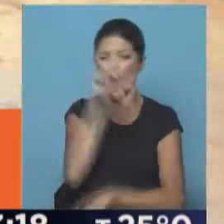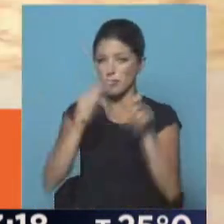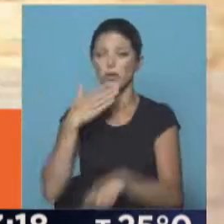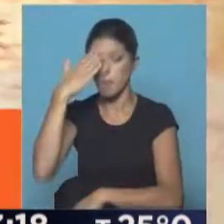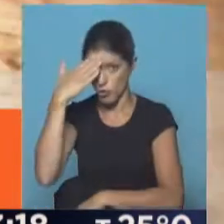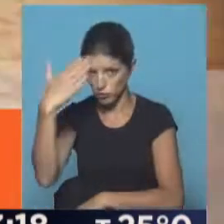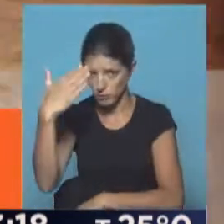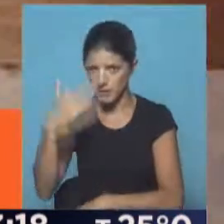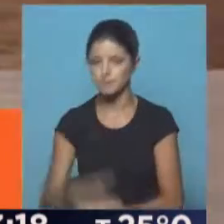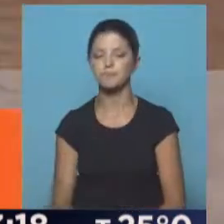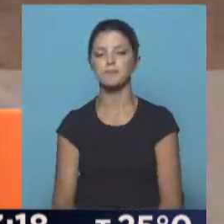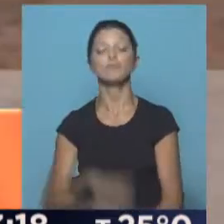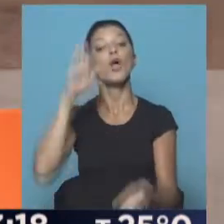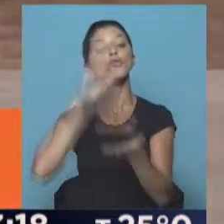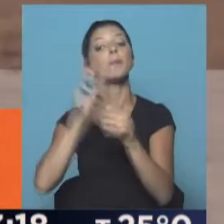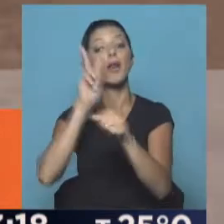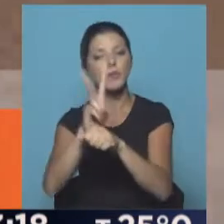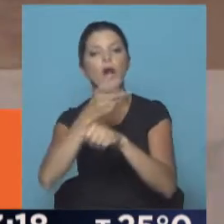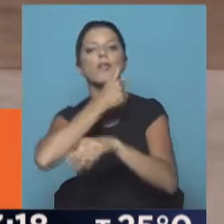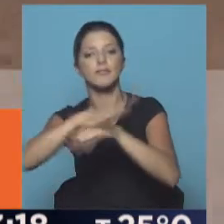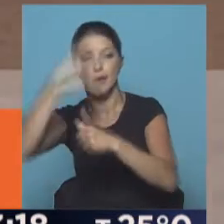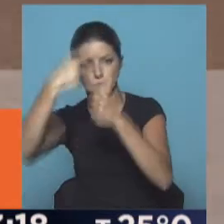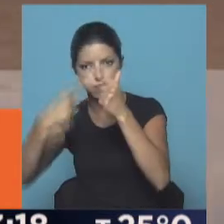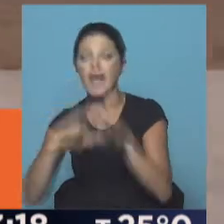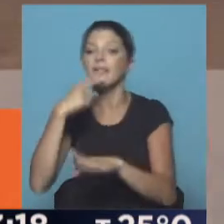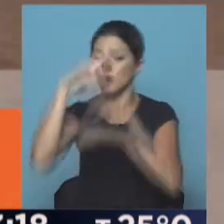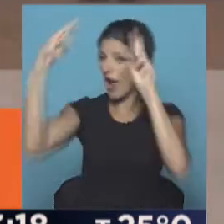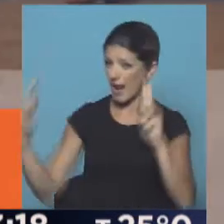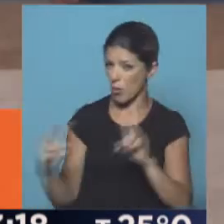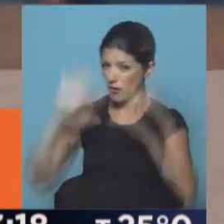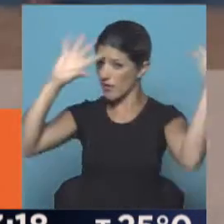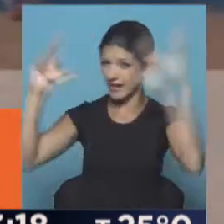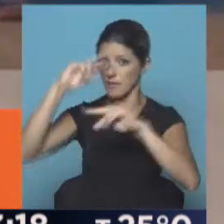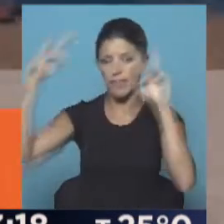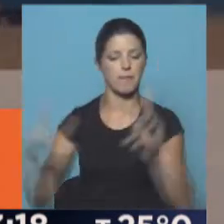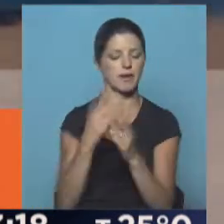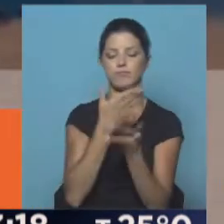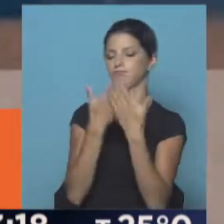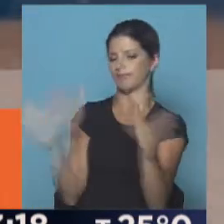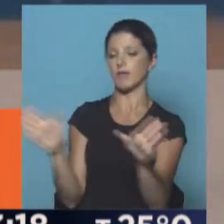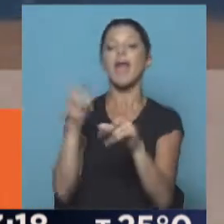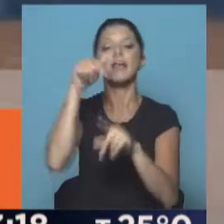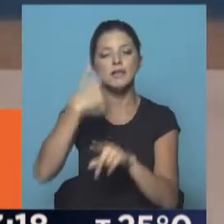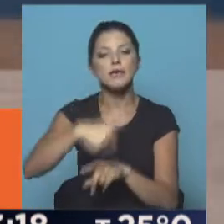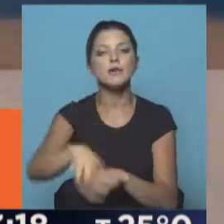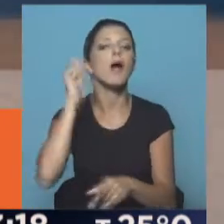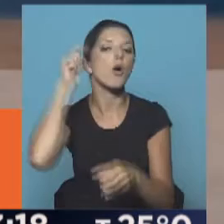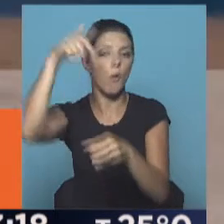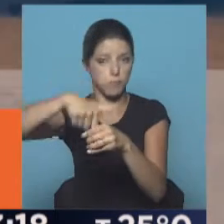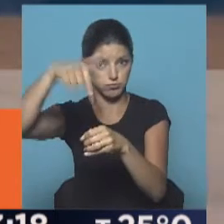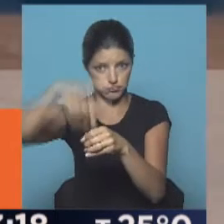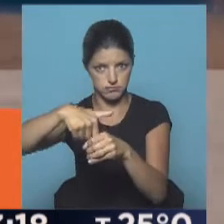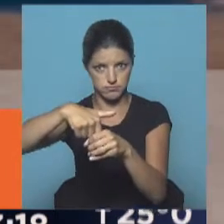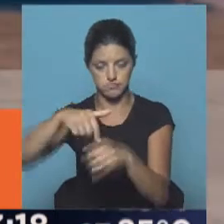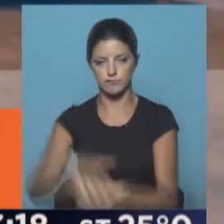Con respecto al medio ambiente, dijo que renunciaría al Acuerdo Climático de París y levantaría las restricciones a la producción de combustibles fósiles.